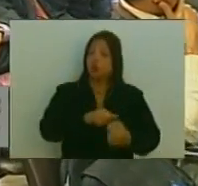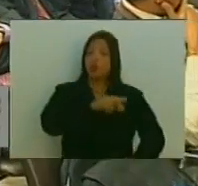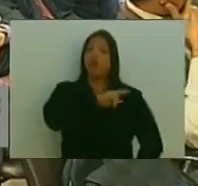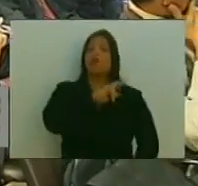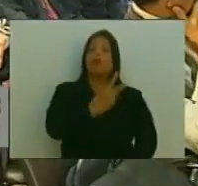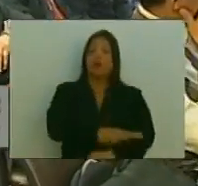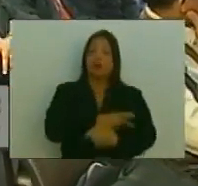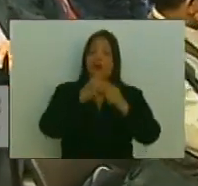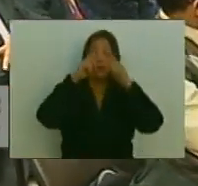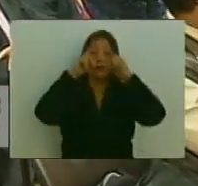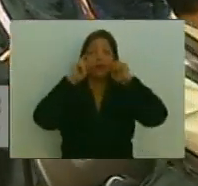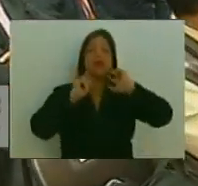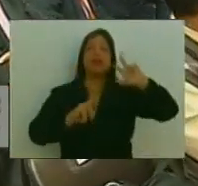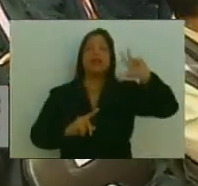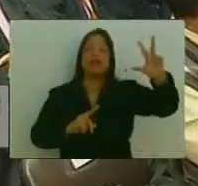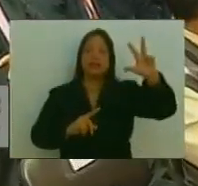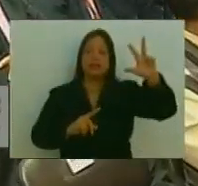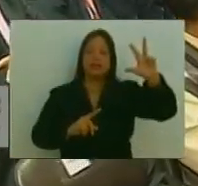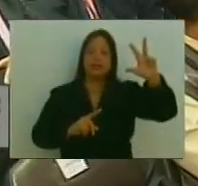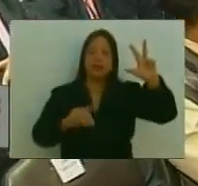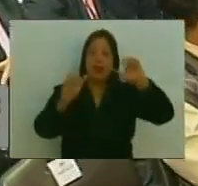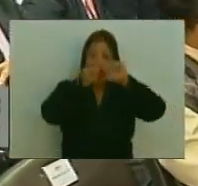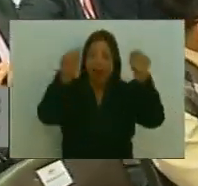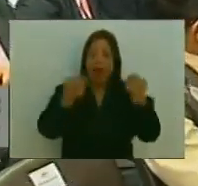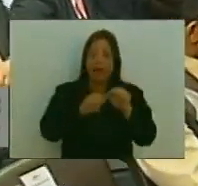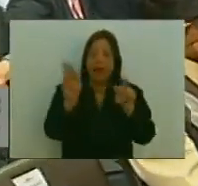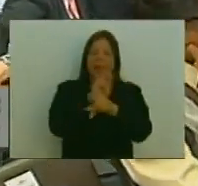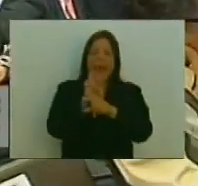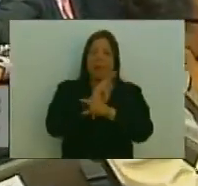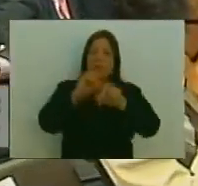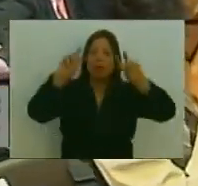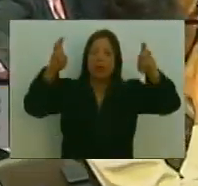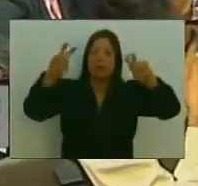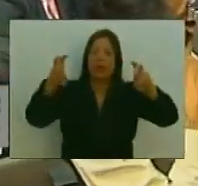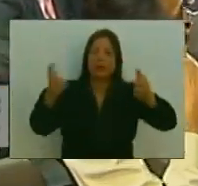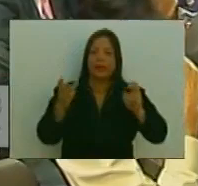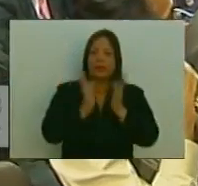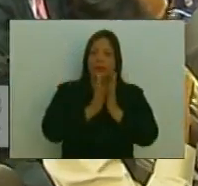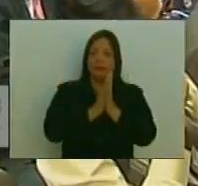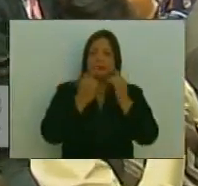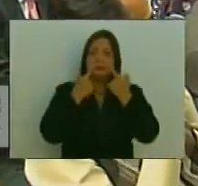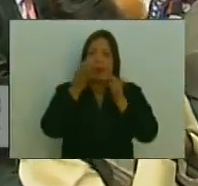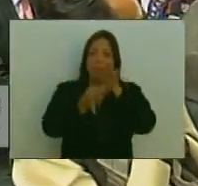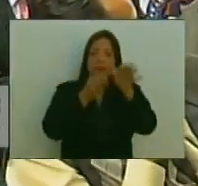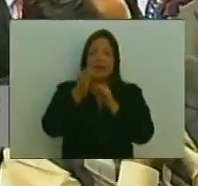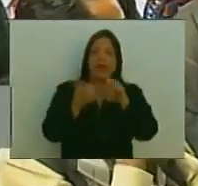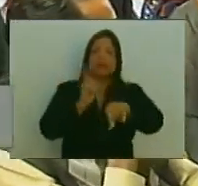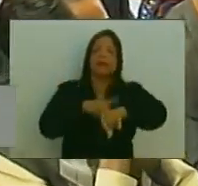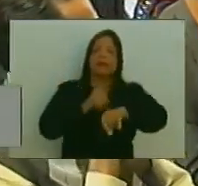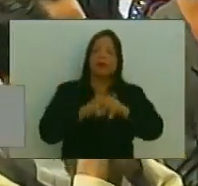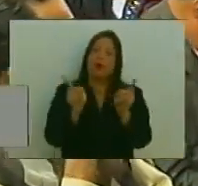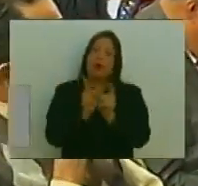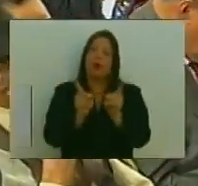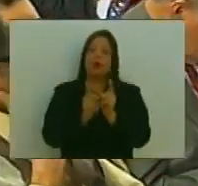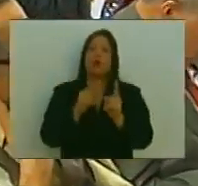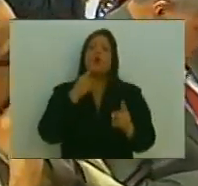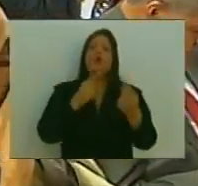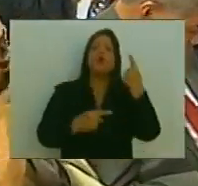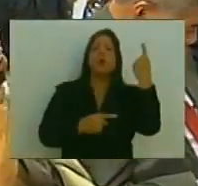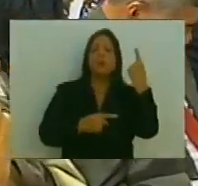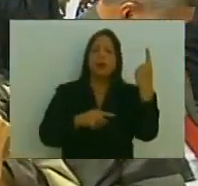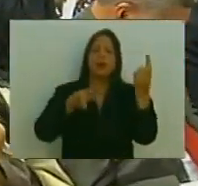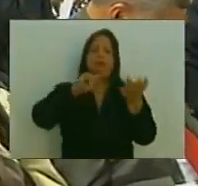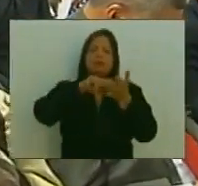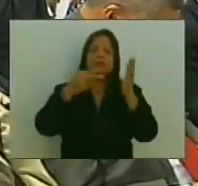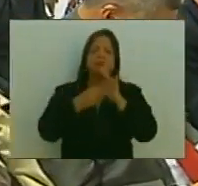rápidamente panear tres áreas, porque no tendríamos tiempo para hablar sobre todo lo que pasaba en cada una de las áreas. Una de ellas tiene que